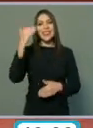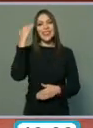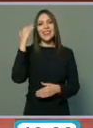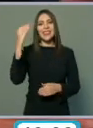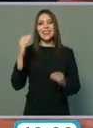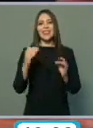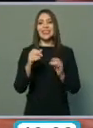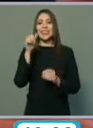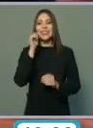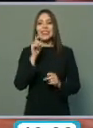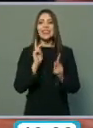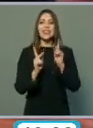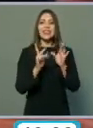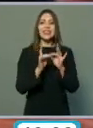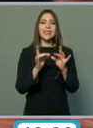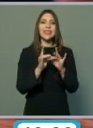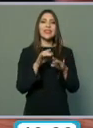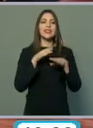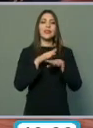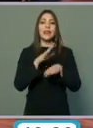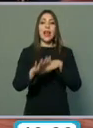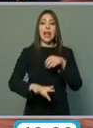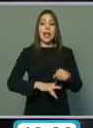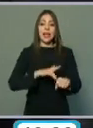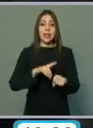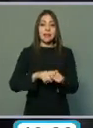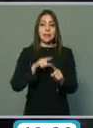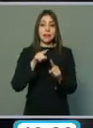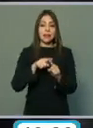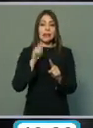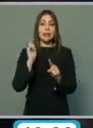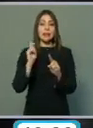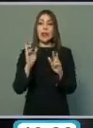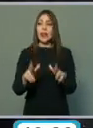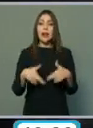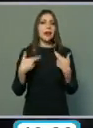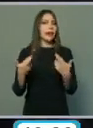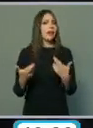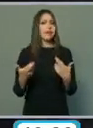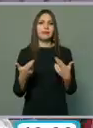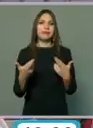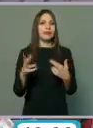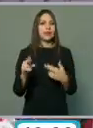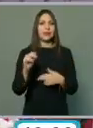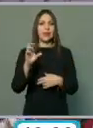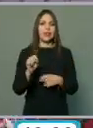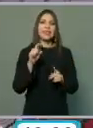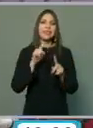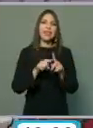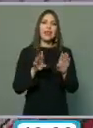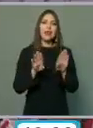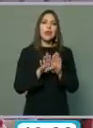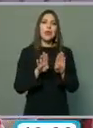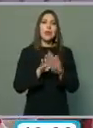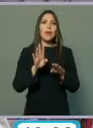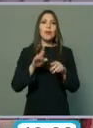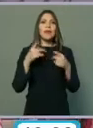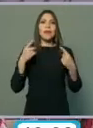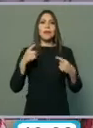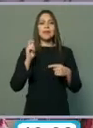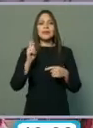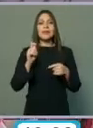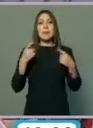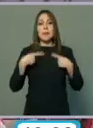acerca de que los animales pues no son regalos, son seres vivos que nos tienen que dar. Se escucha mucho y a veces entra por un oído, sale por el otro.